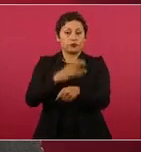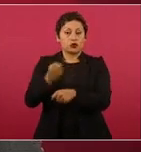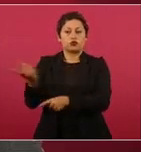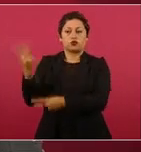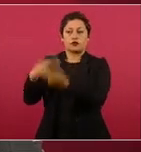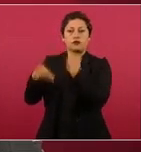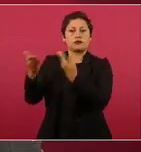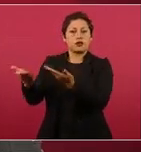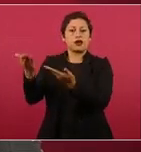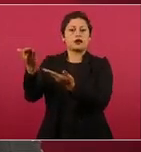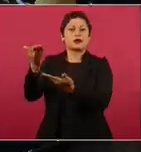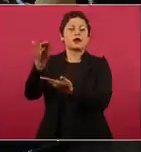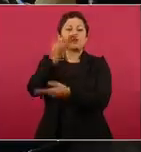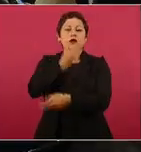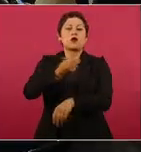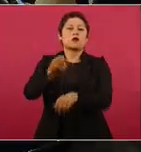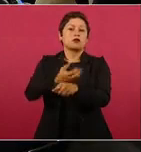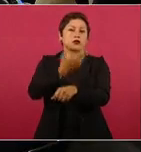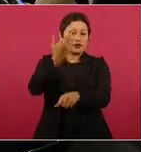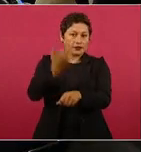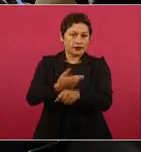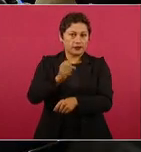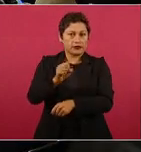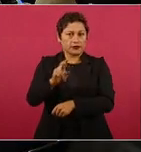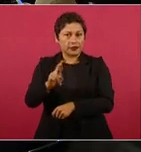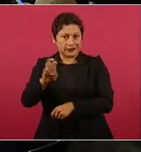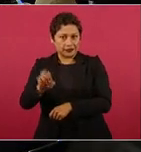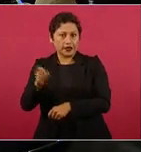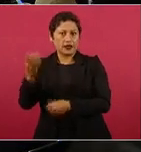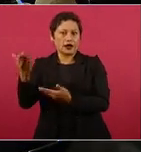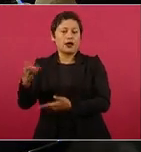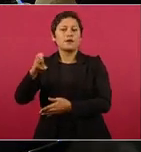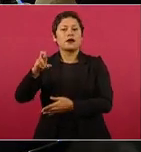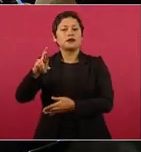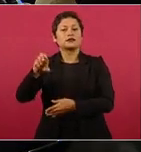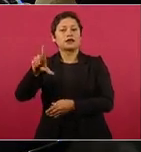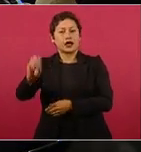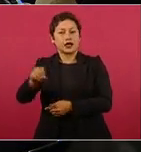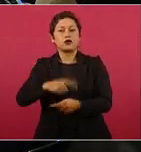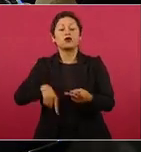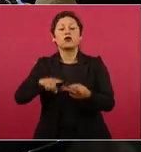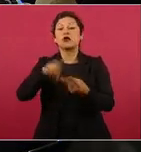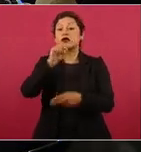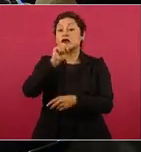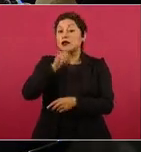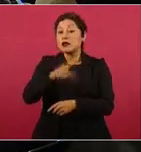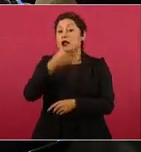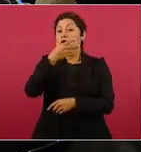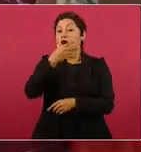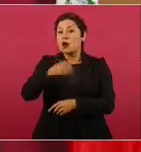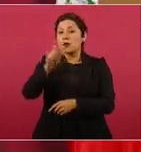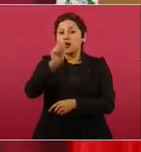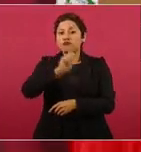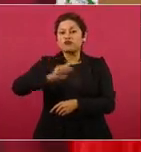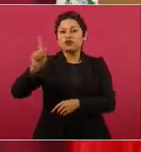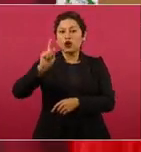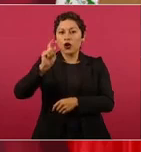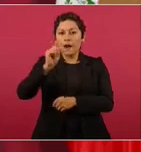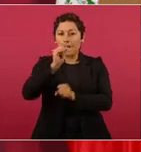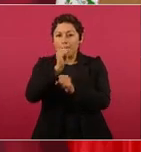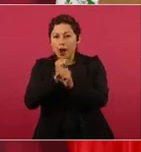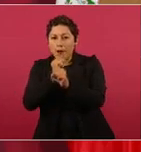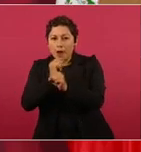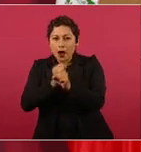Relaciones Exteriores, Marcelo Ebrard, y el antropólogo Diego Prieto va a explicar la